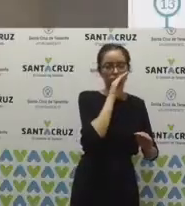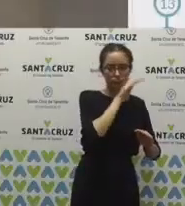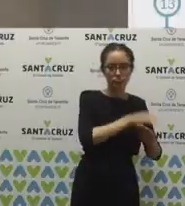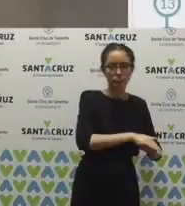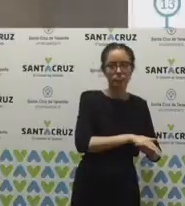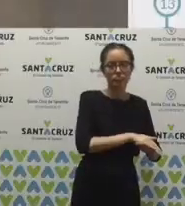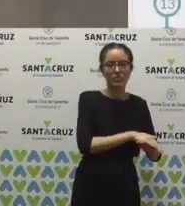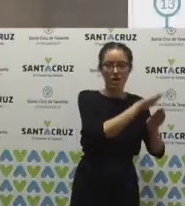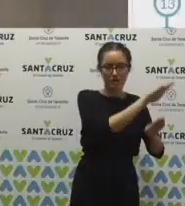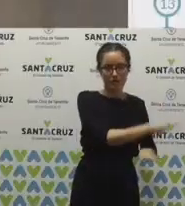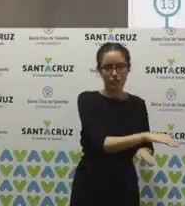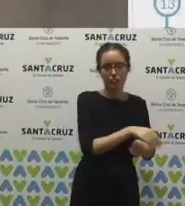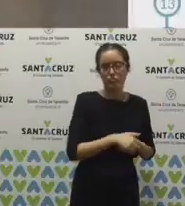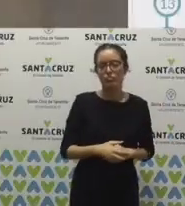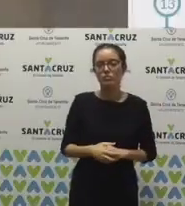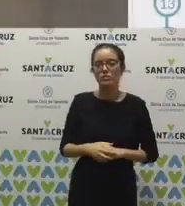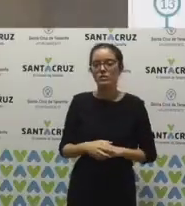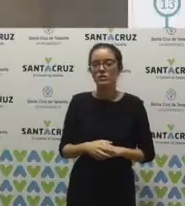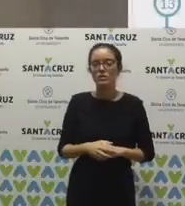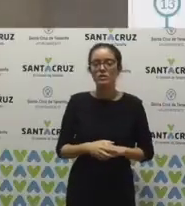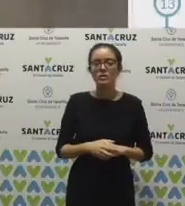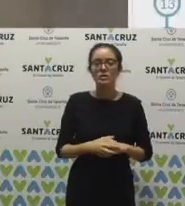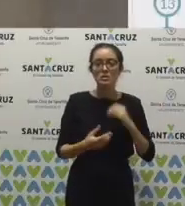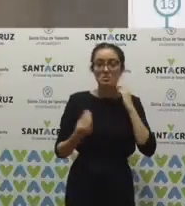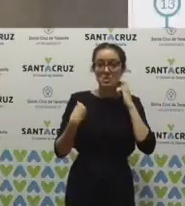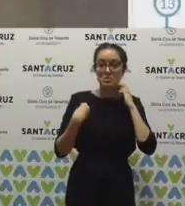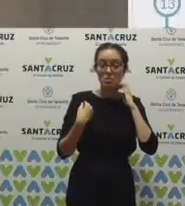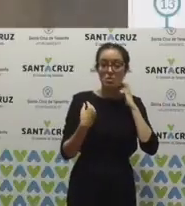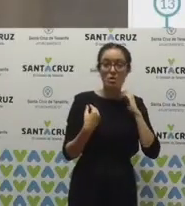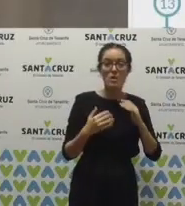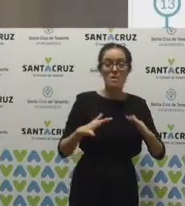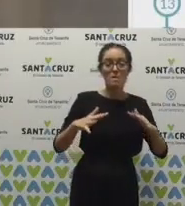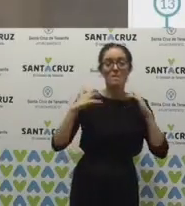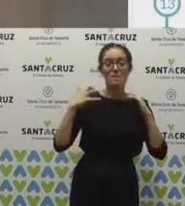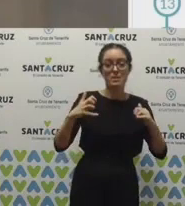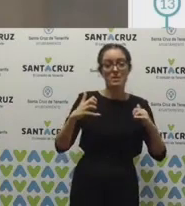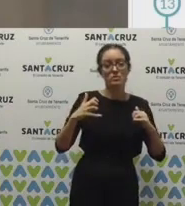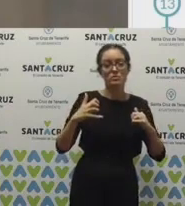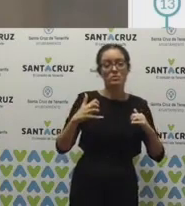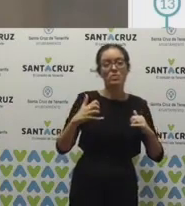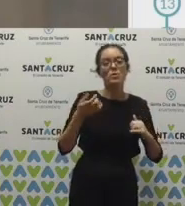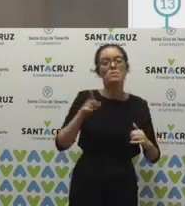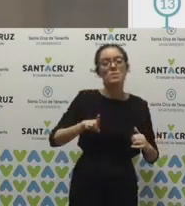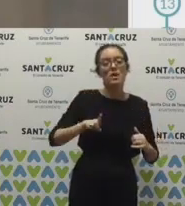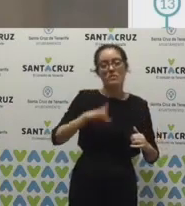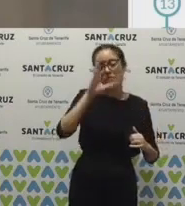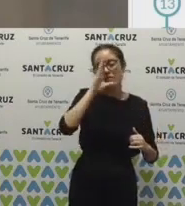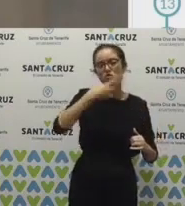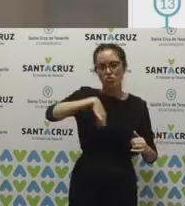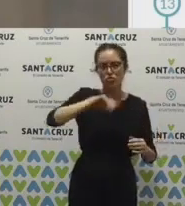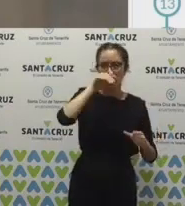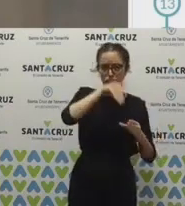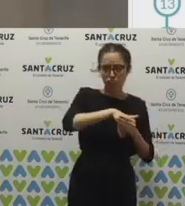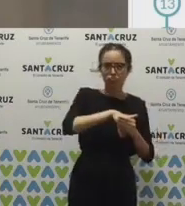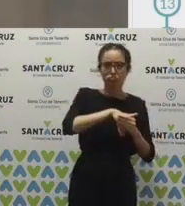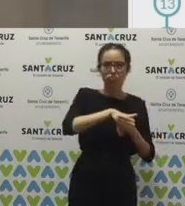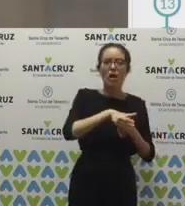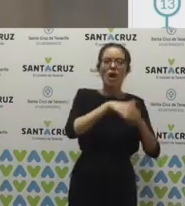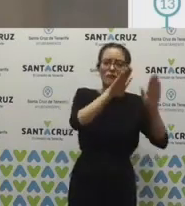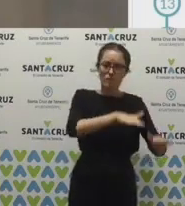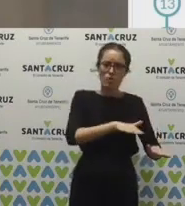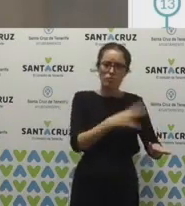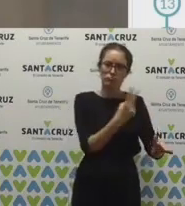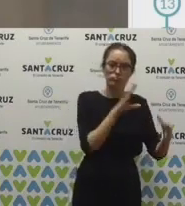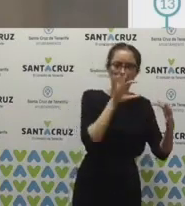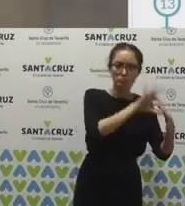con la te presento en el pleno del mes de febrero que nosotros también votamos a favor y precisamente nuestro grupo